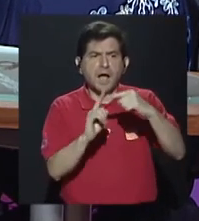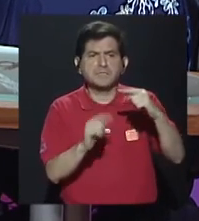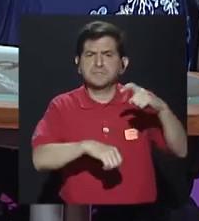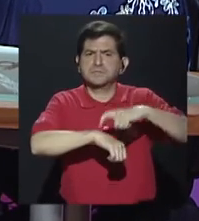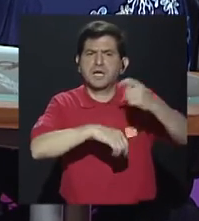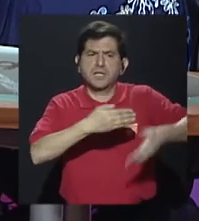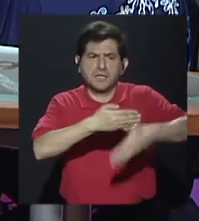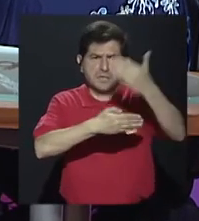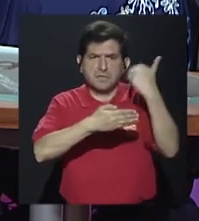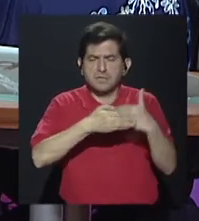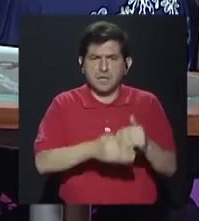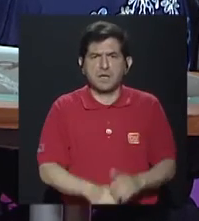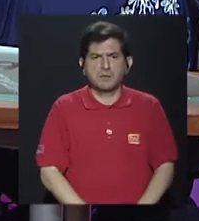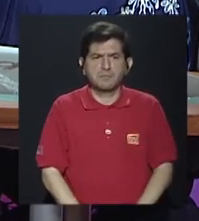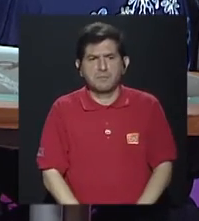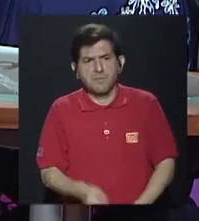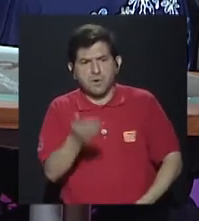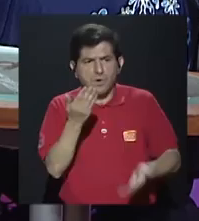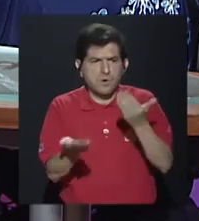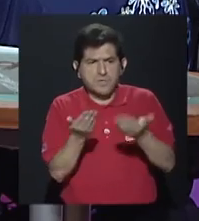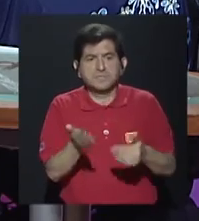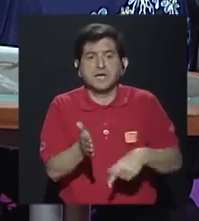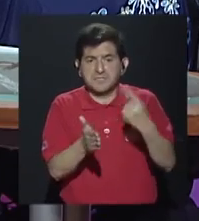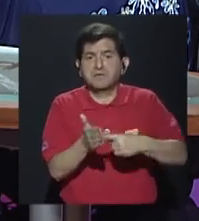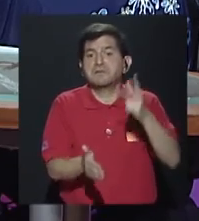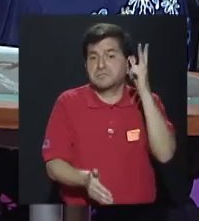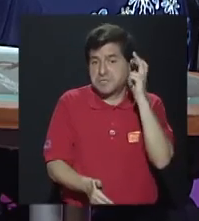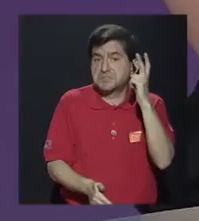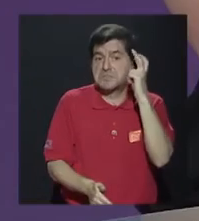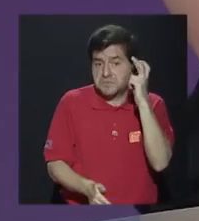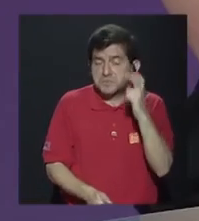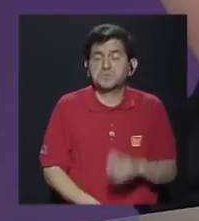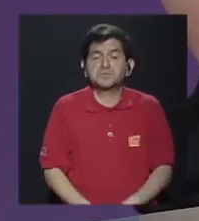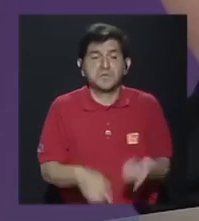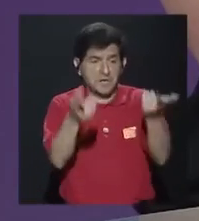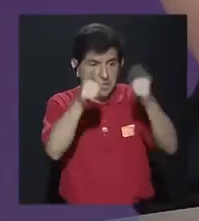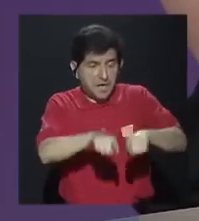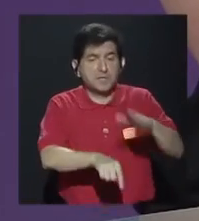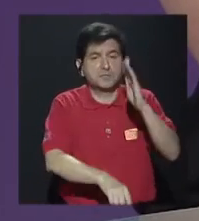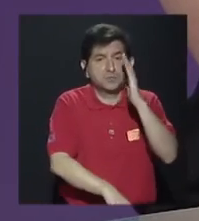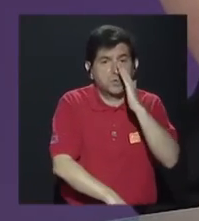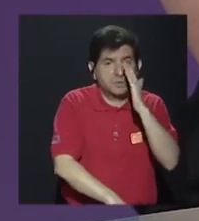tiempo se oían, o todavía se oyen casos, de mamás